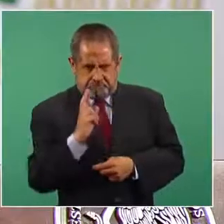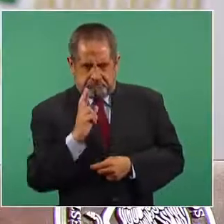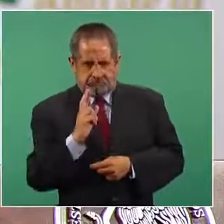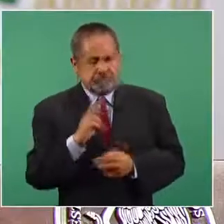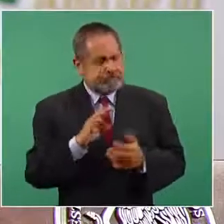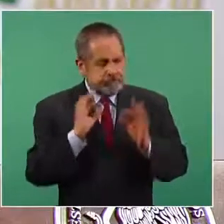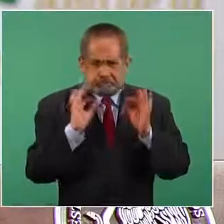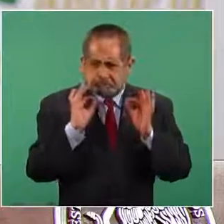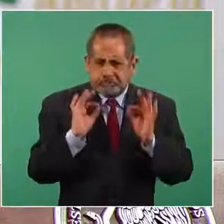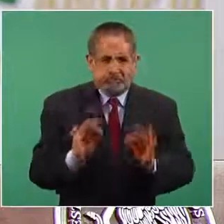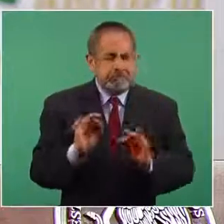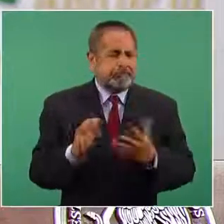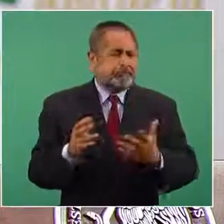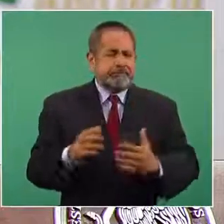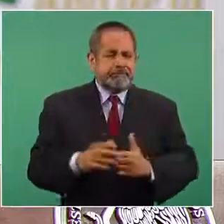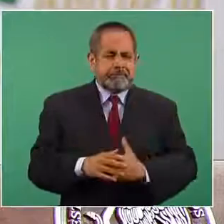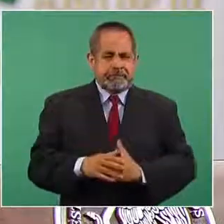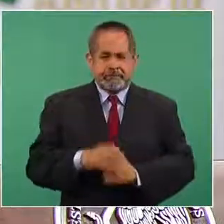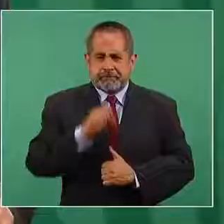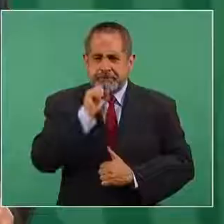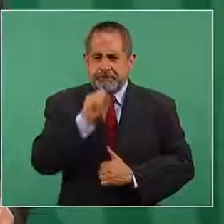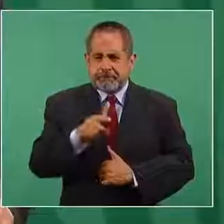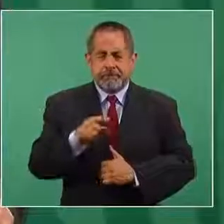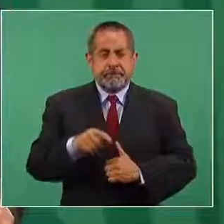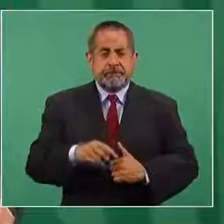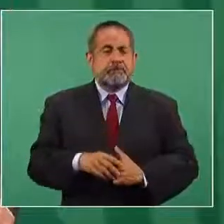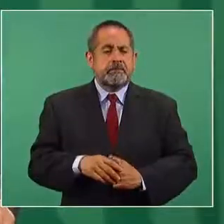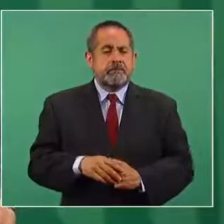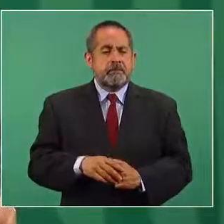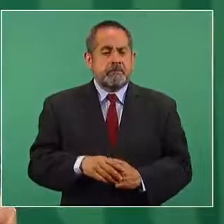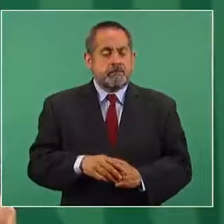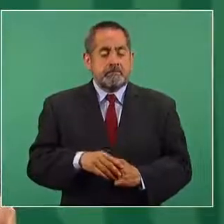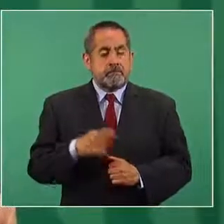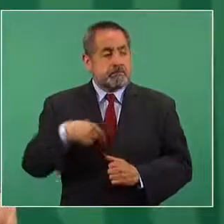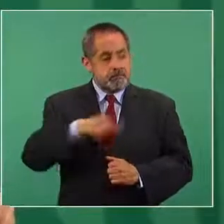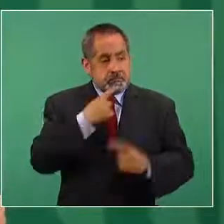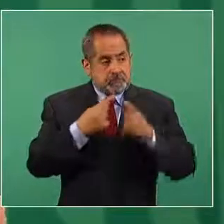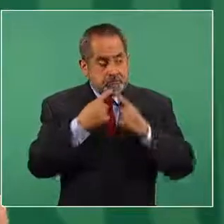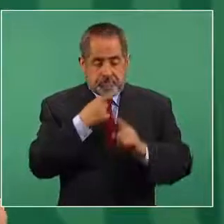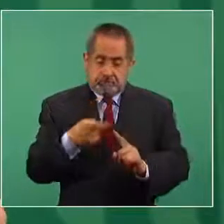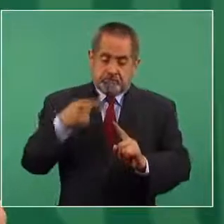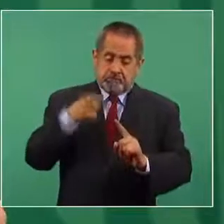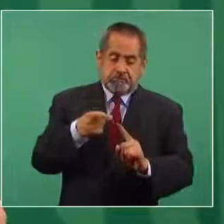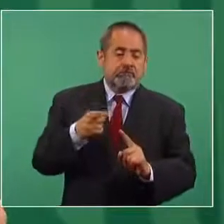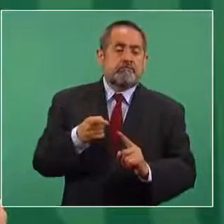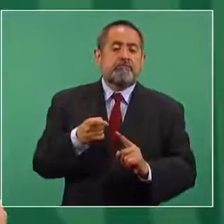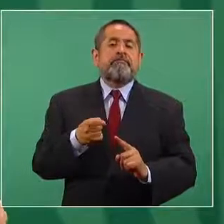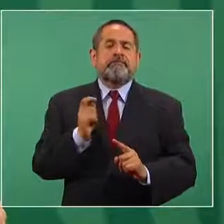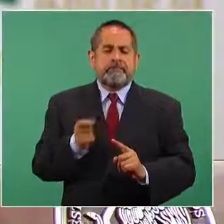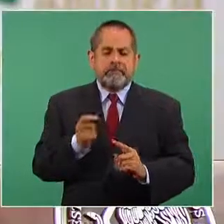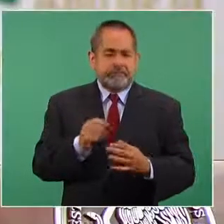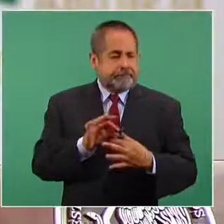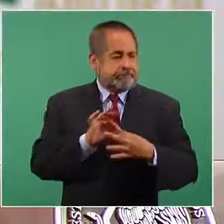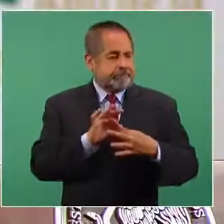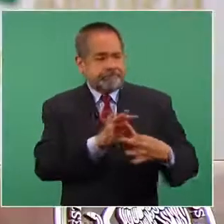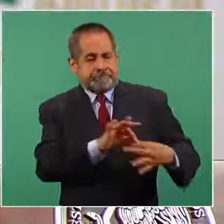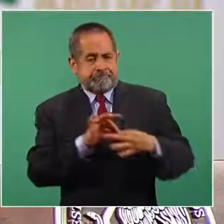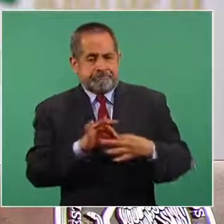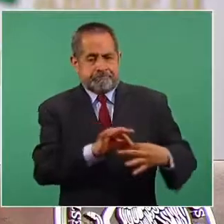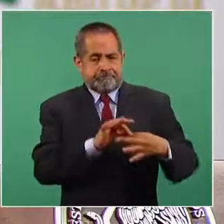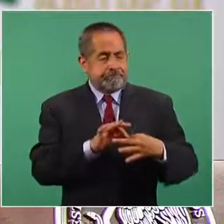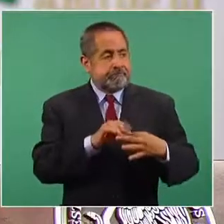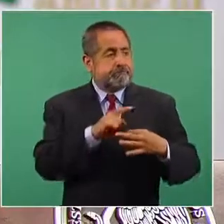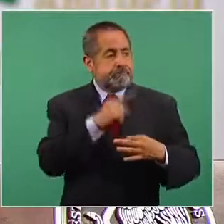y con mucho énfasis en la cooperación para el